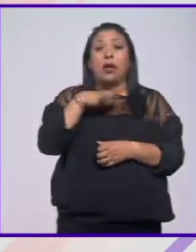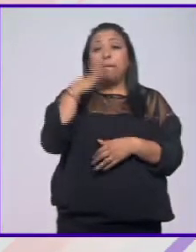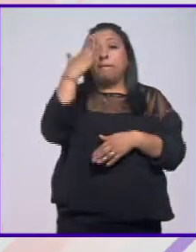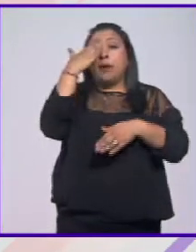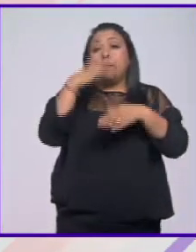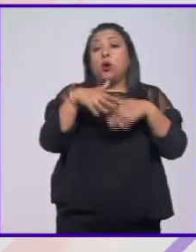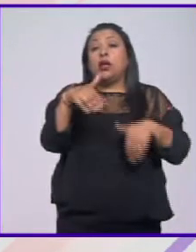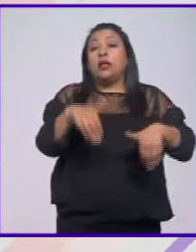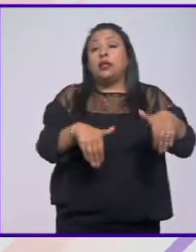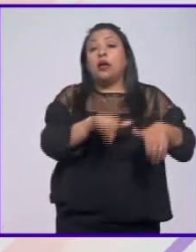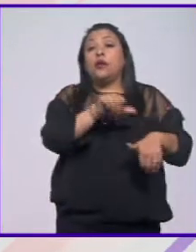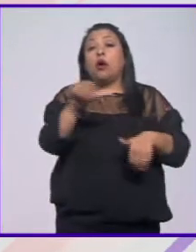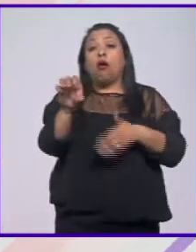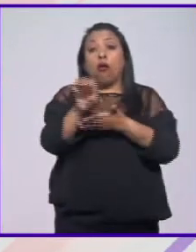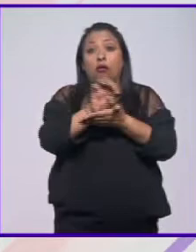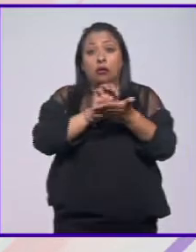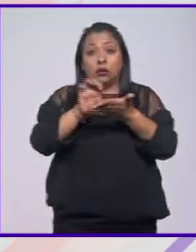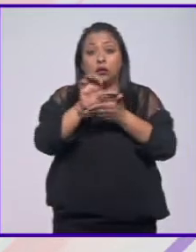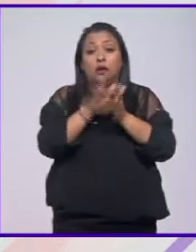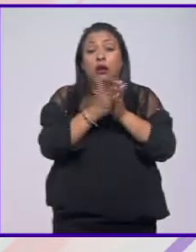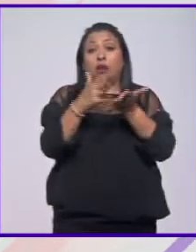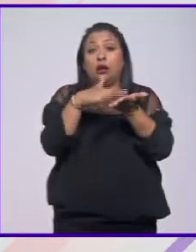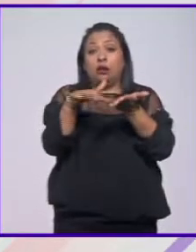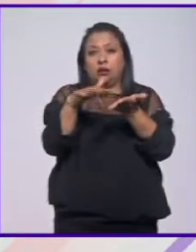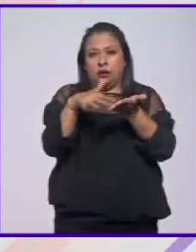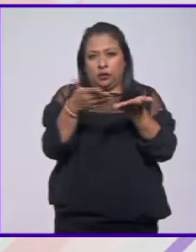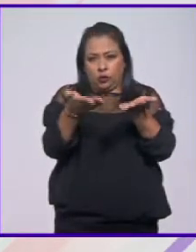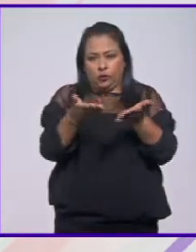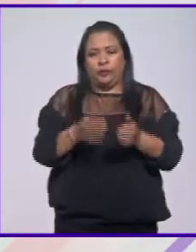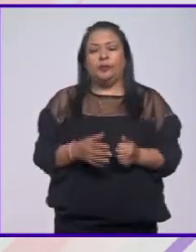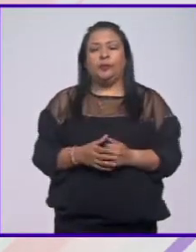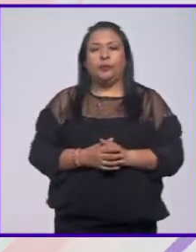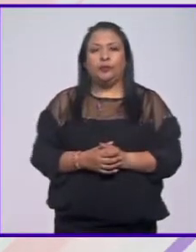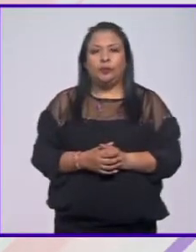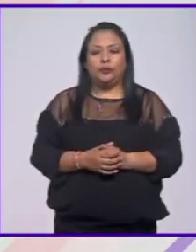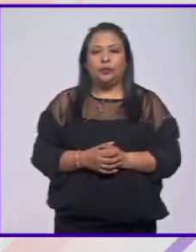memorias teatrales al escenario de la literatura.